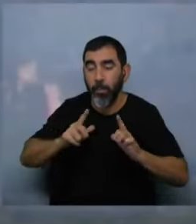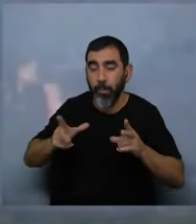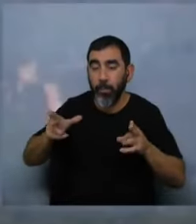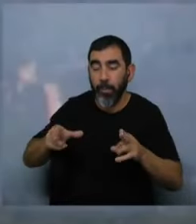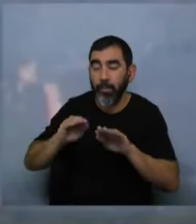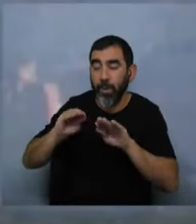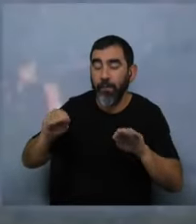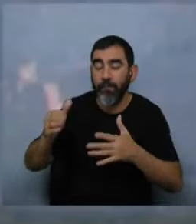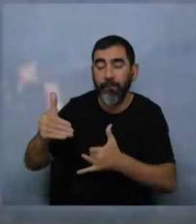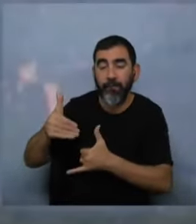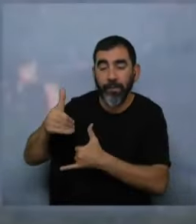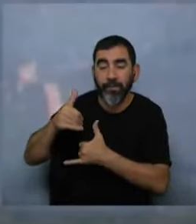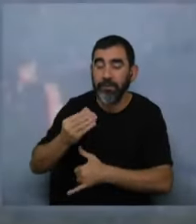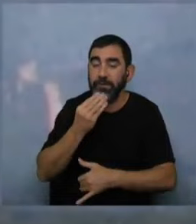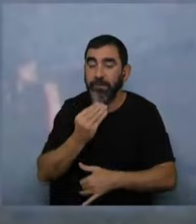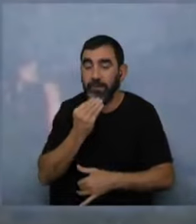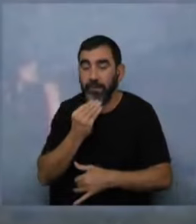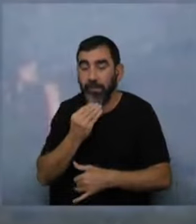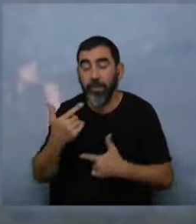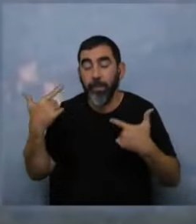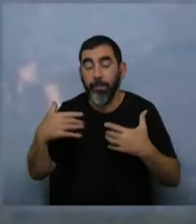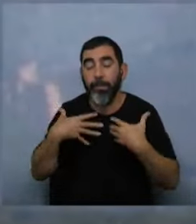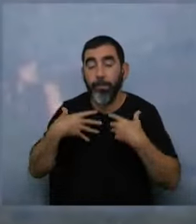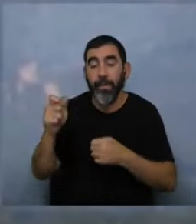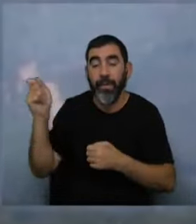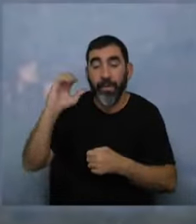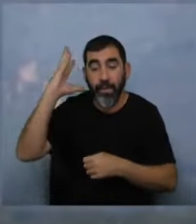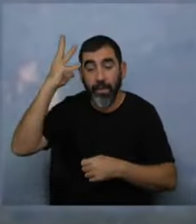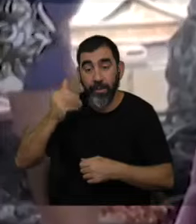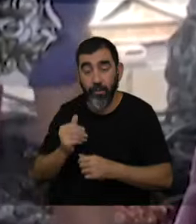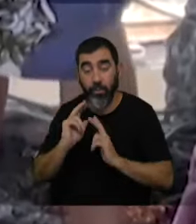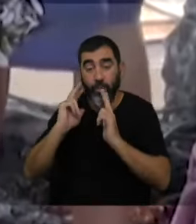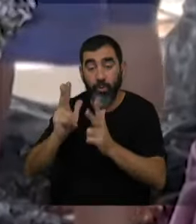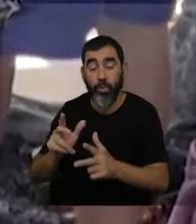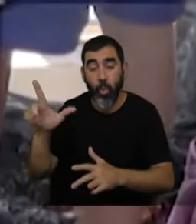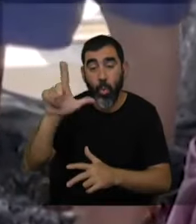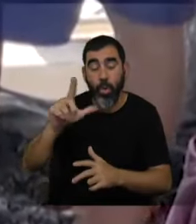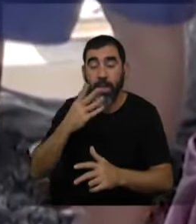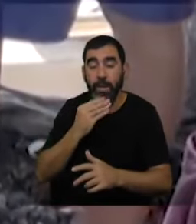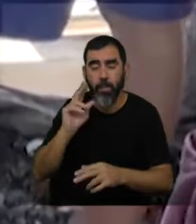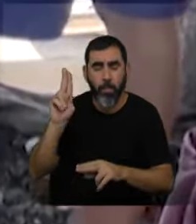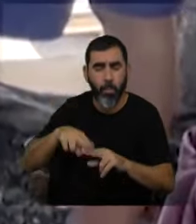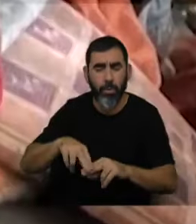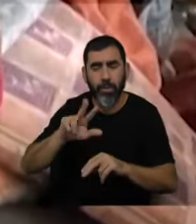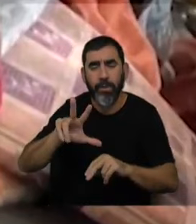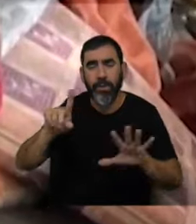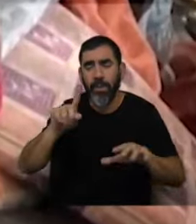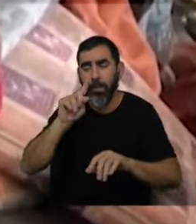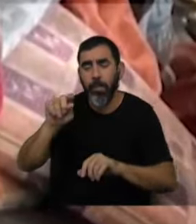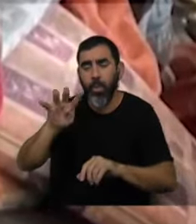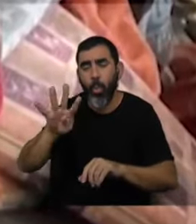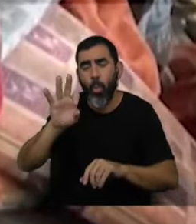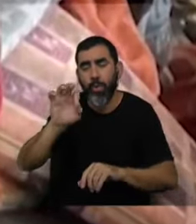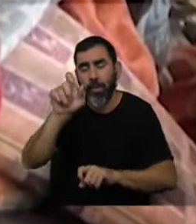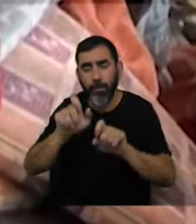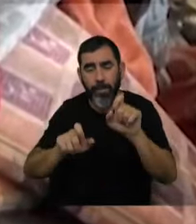anunciada por el ejército israelí el Ministerio de salud palestino dijo en un comunicado este lunes que Israel ha matado 37347